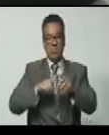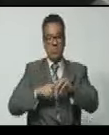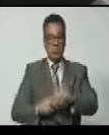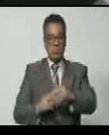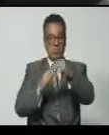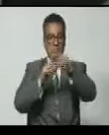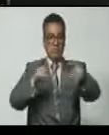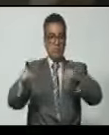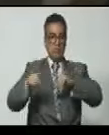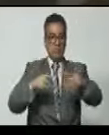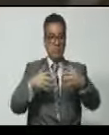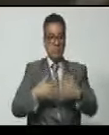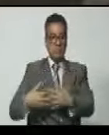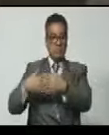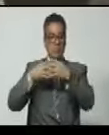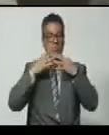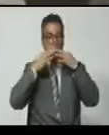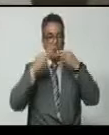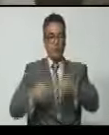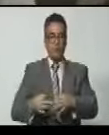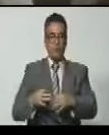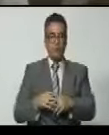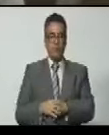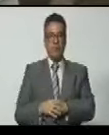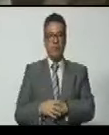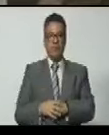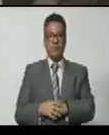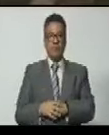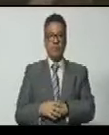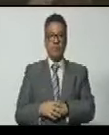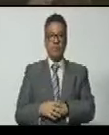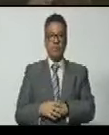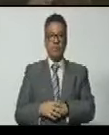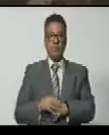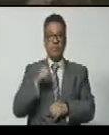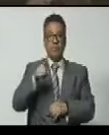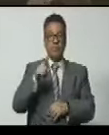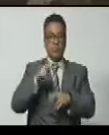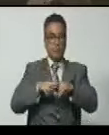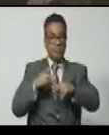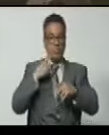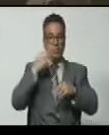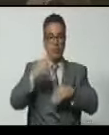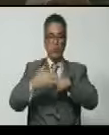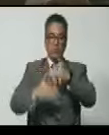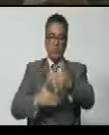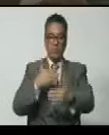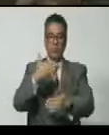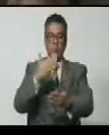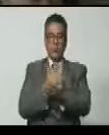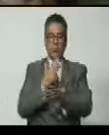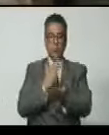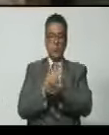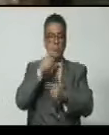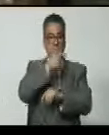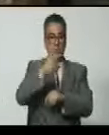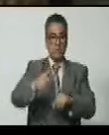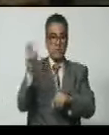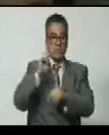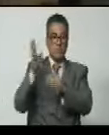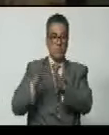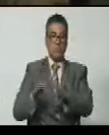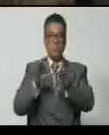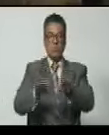Unidos de Norteamérica. Eso sí es una realidad. Y es por eso que sistemáticamente al pueblo